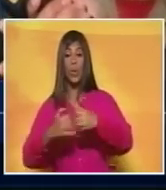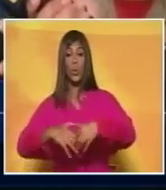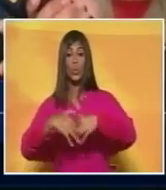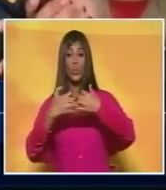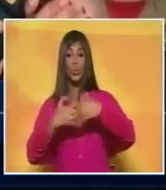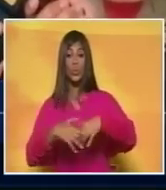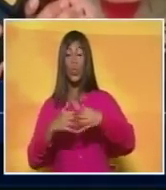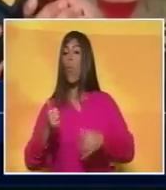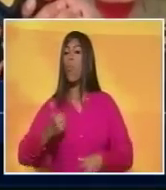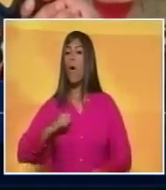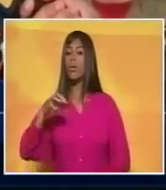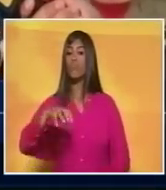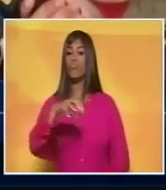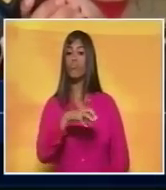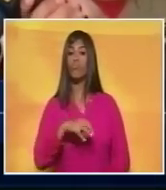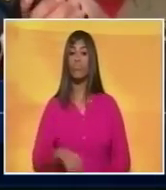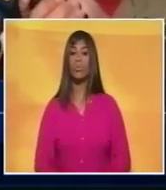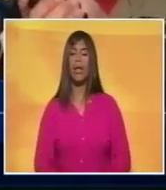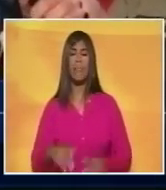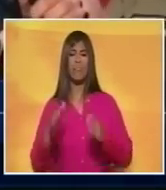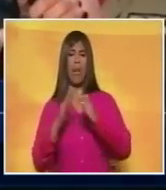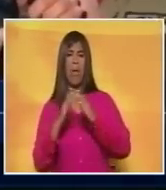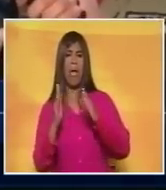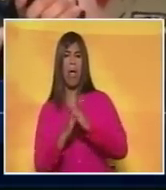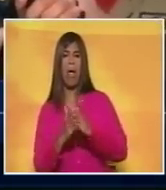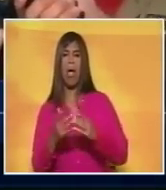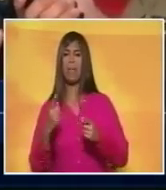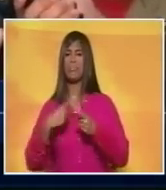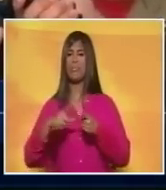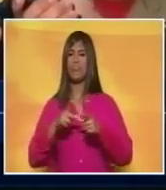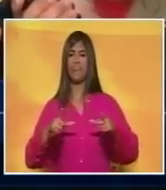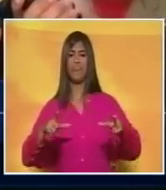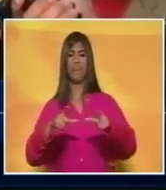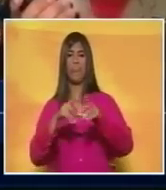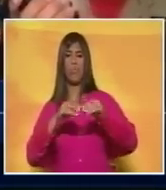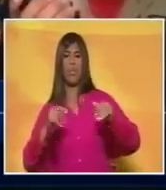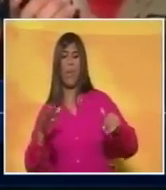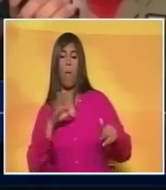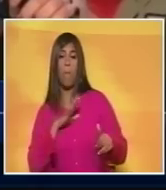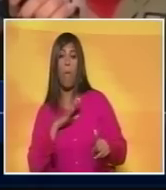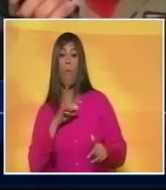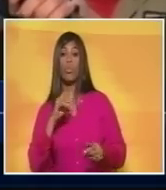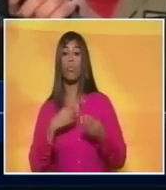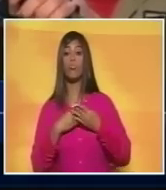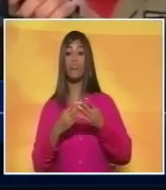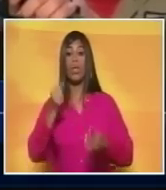en cualquier parte, en el patio de su casa, en su terreno. Hemos